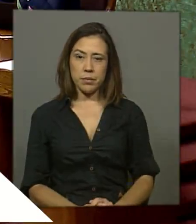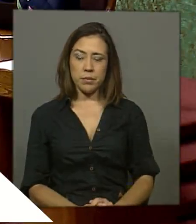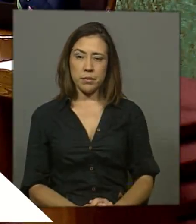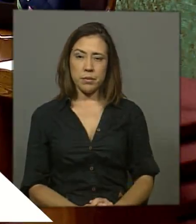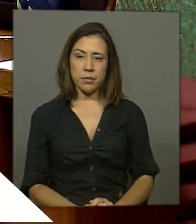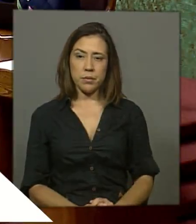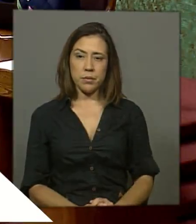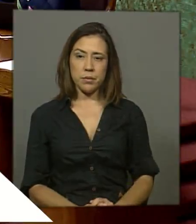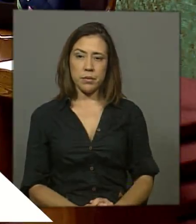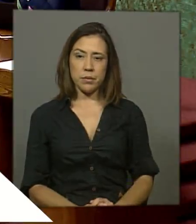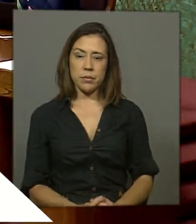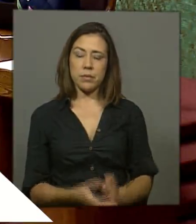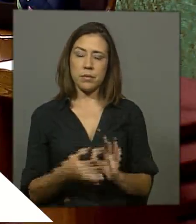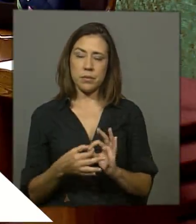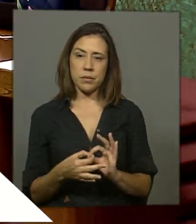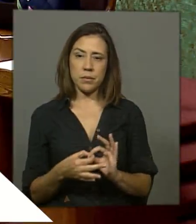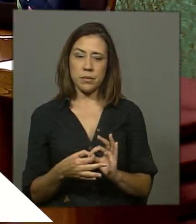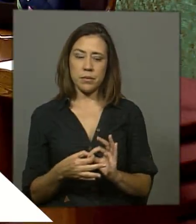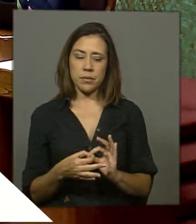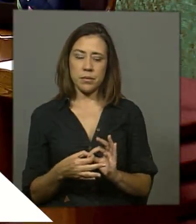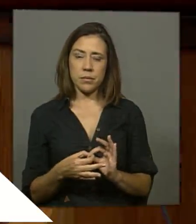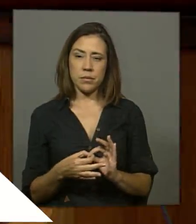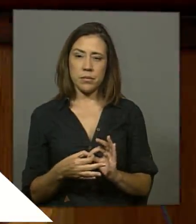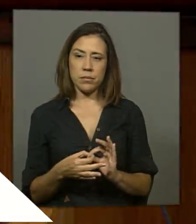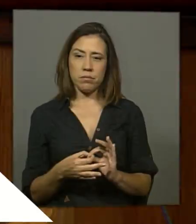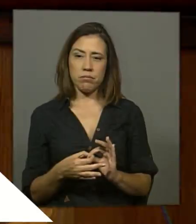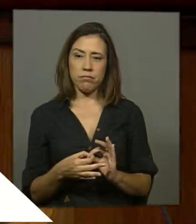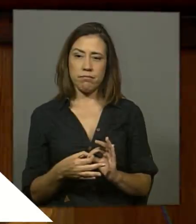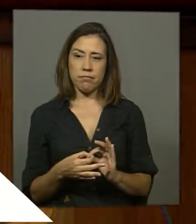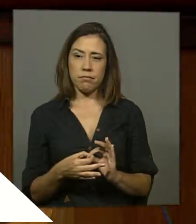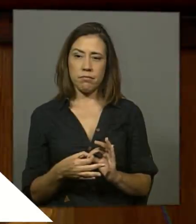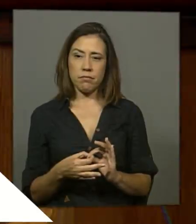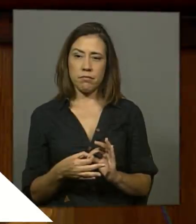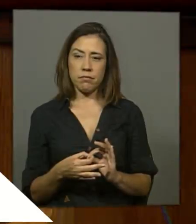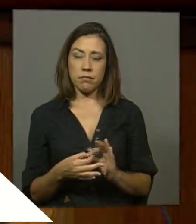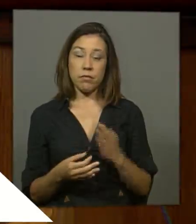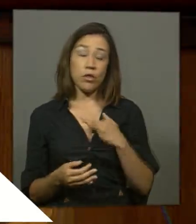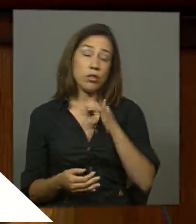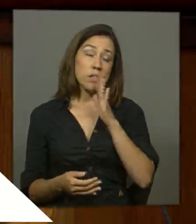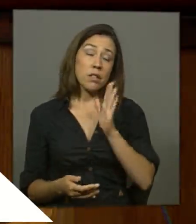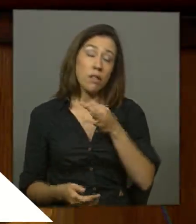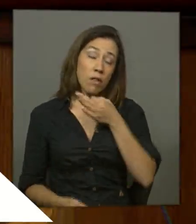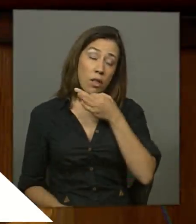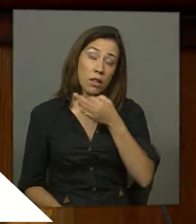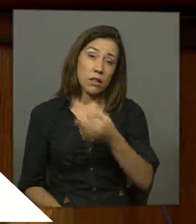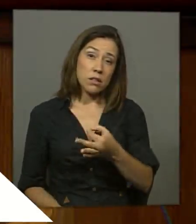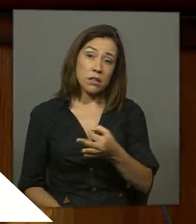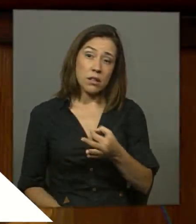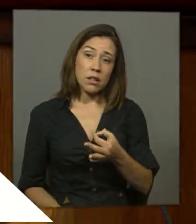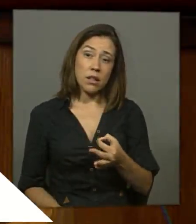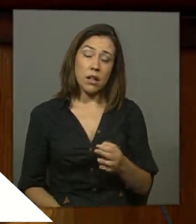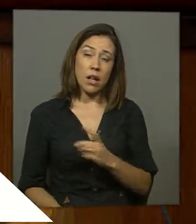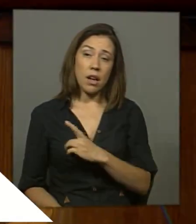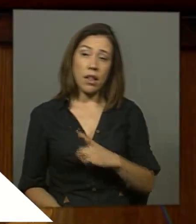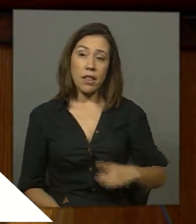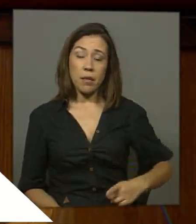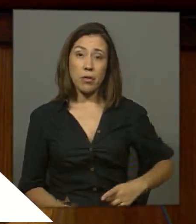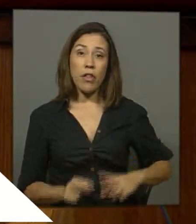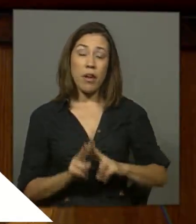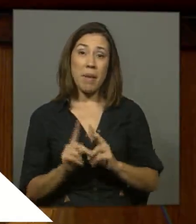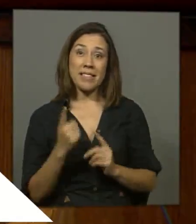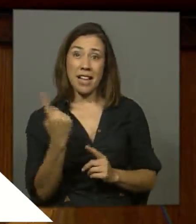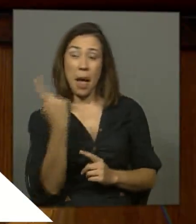palabra Muchas gracias No sé si referirme al diputado